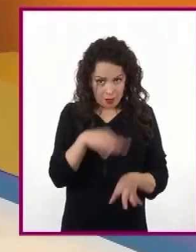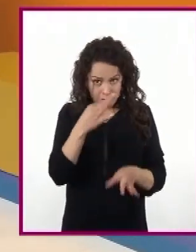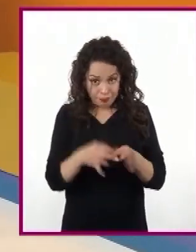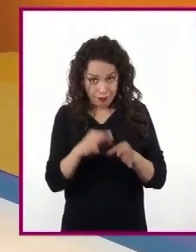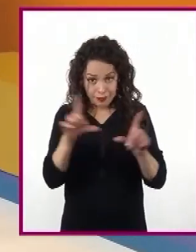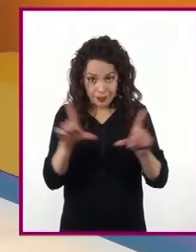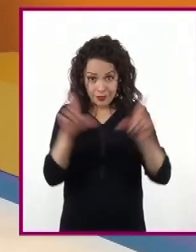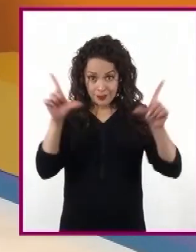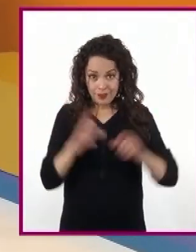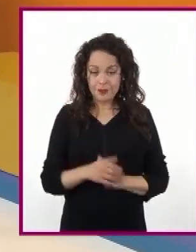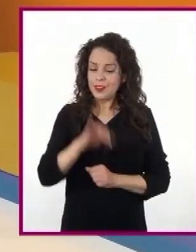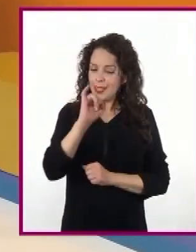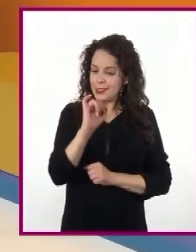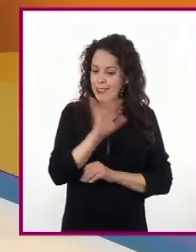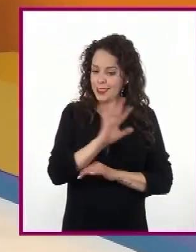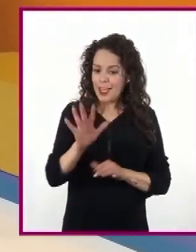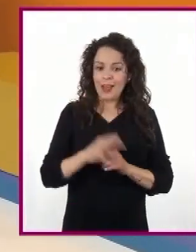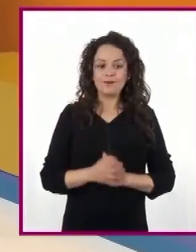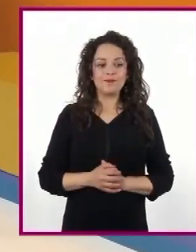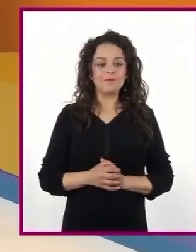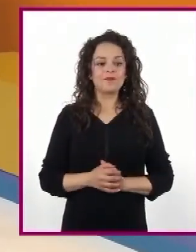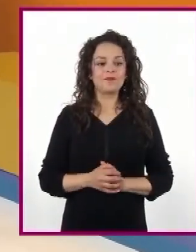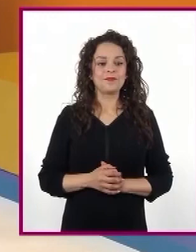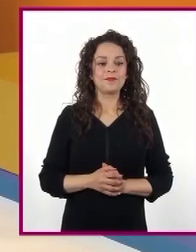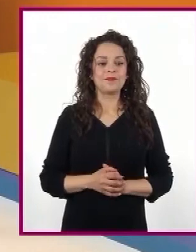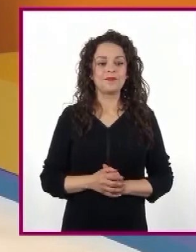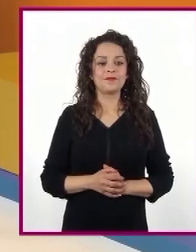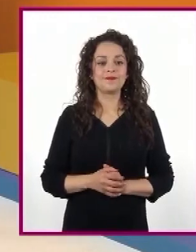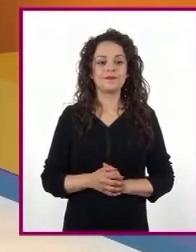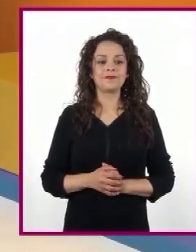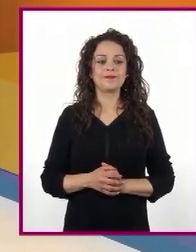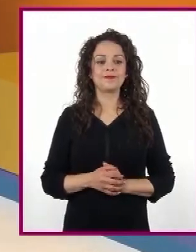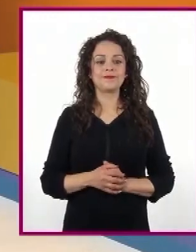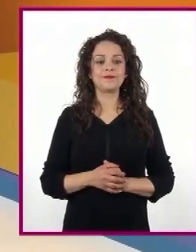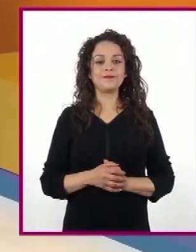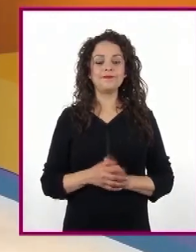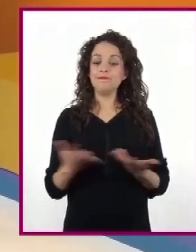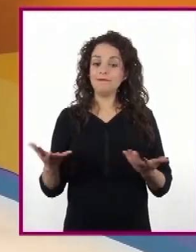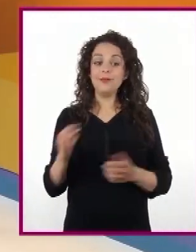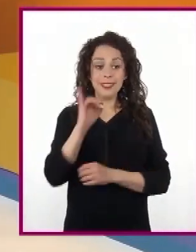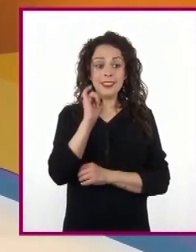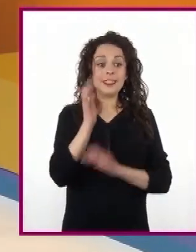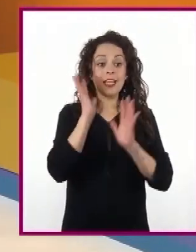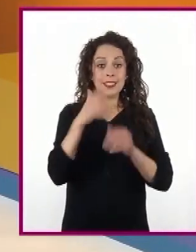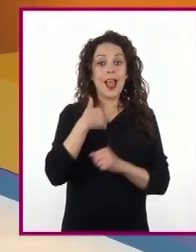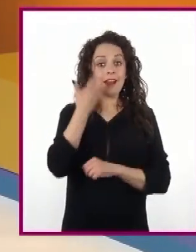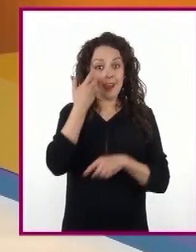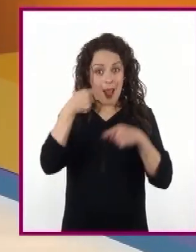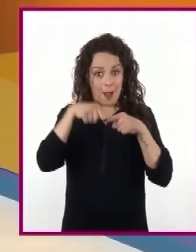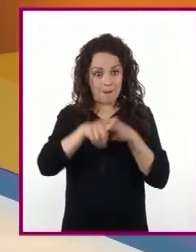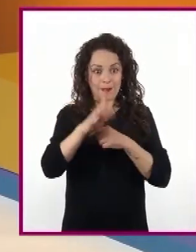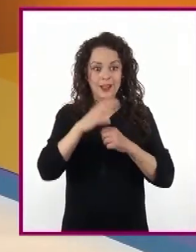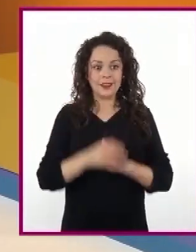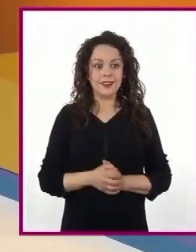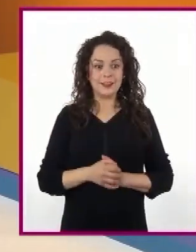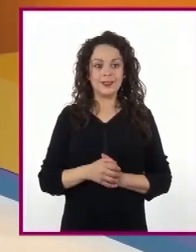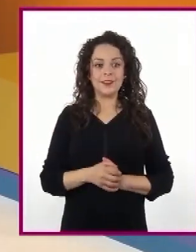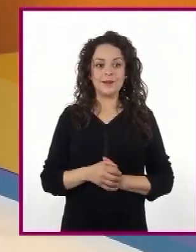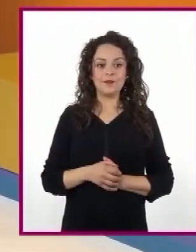Listísima, maestra. Todo listo. Sí, ya quiero comenzar. Muy